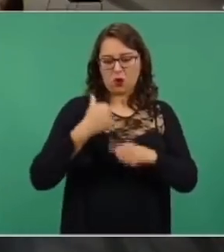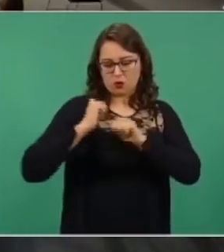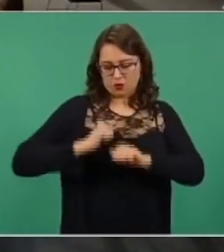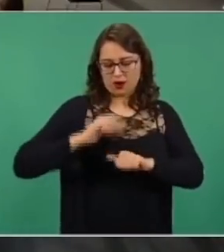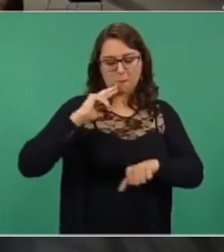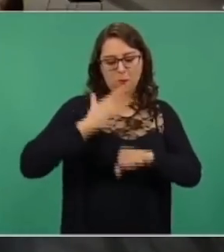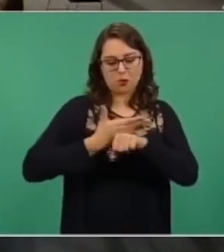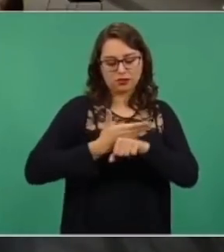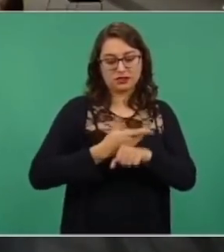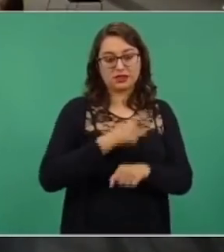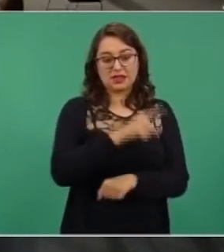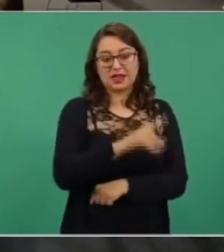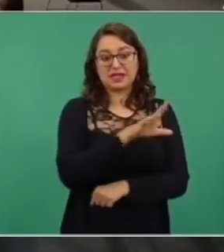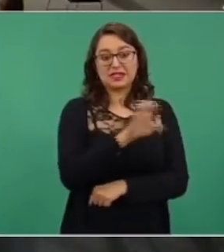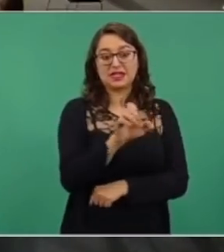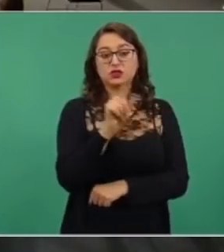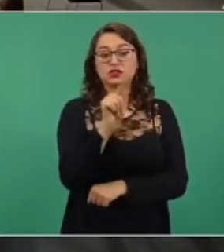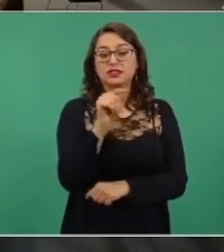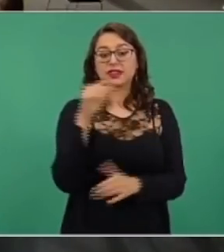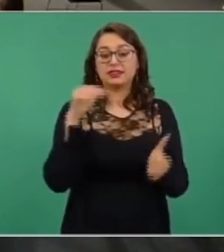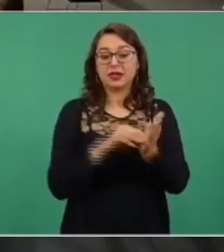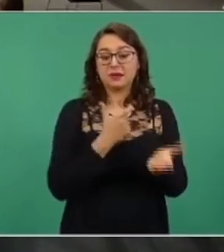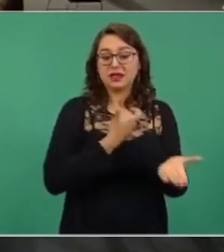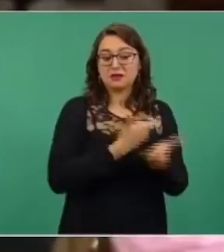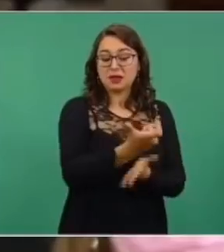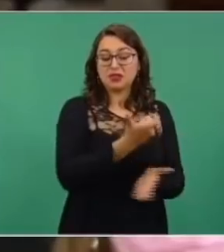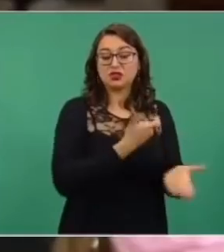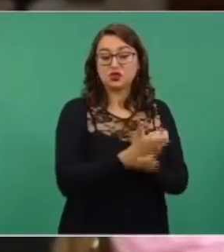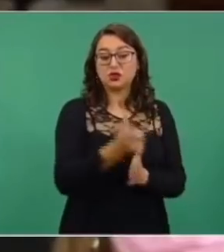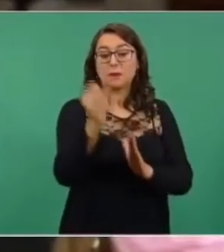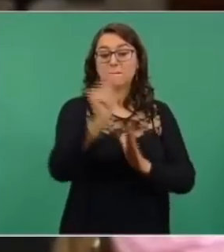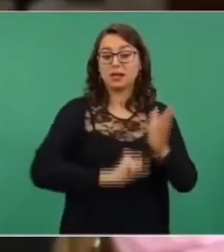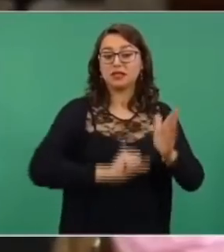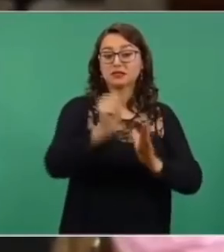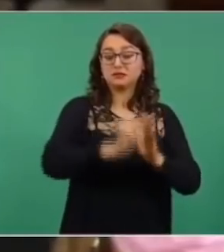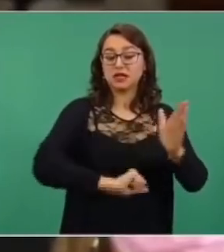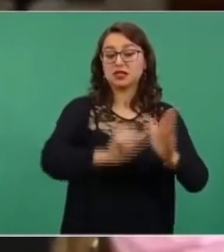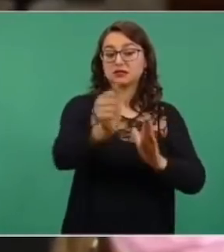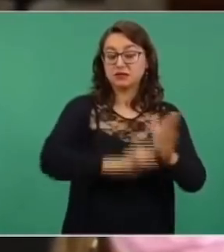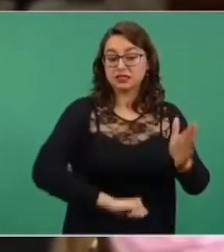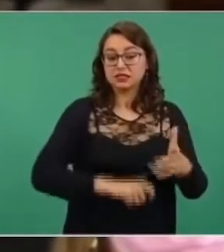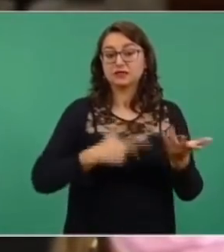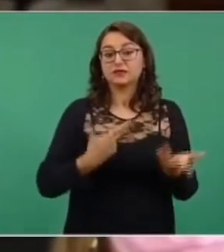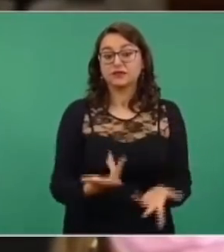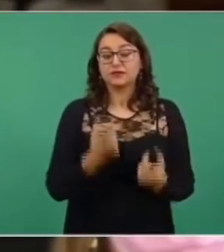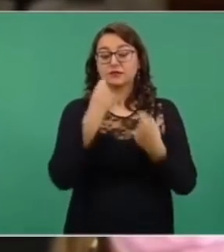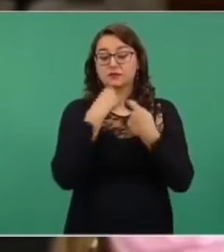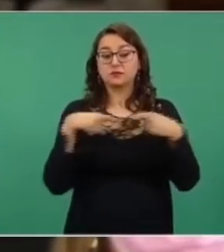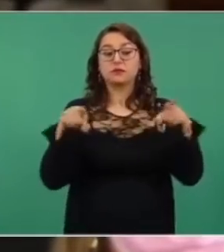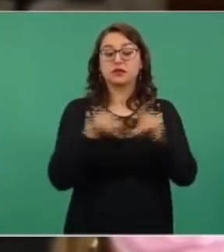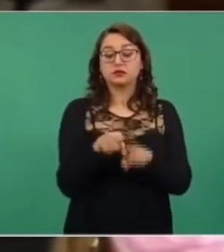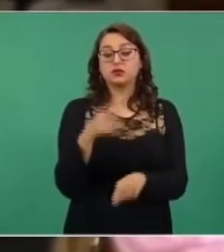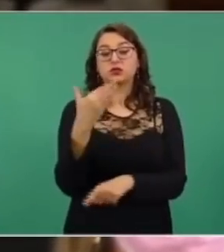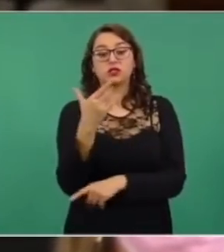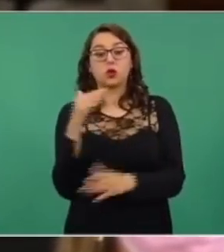de 570,000 pesos que cobra como directora y un bono por 50,000 como